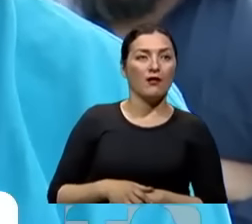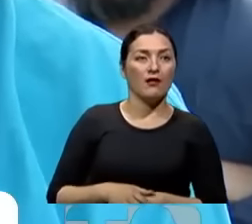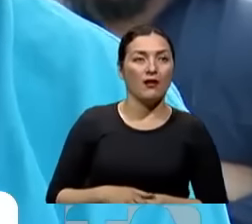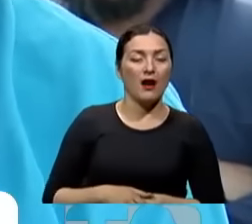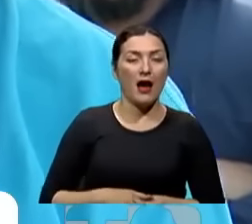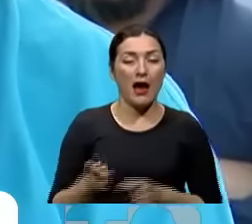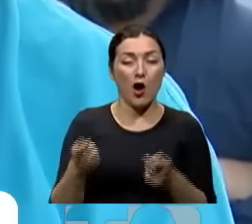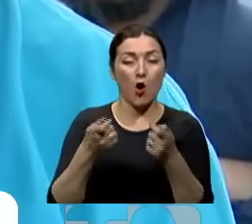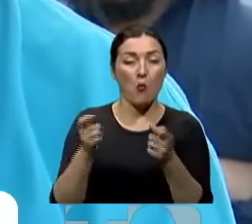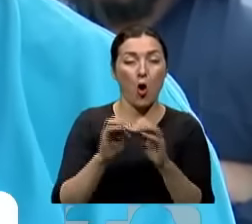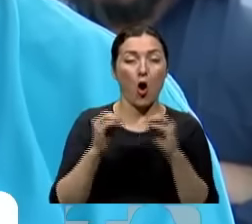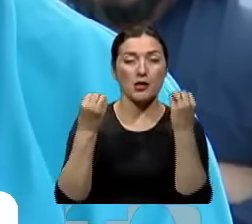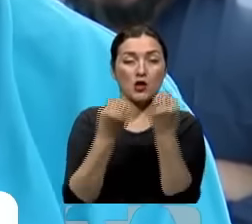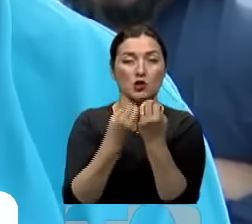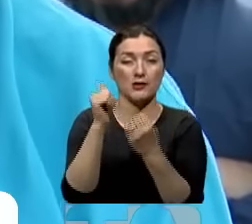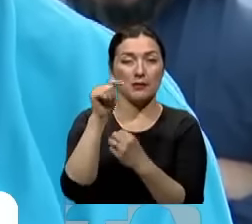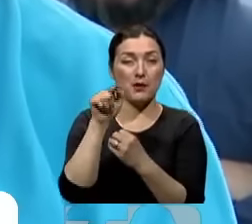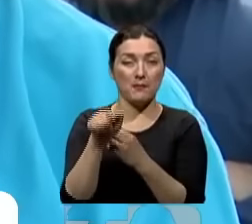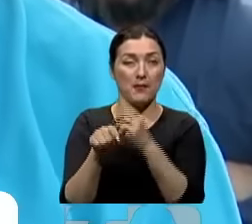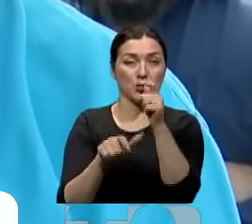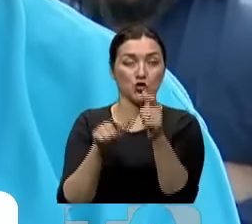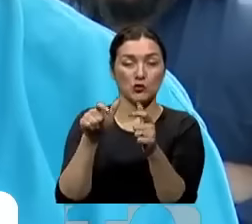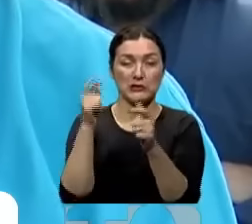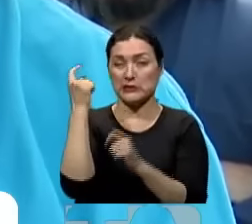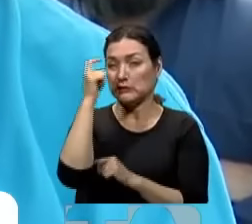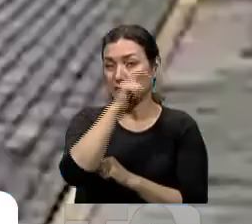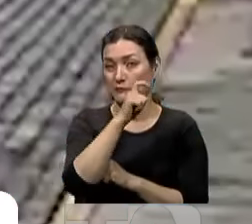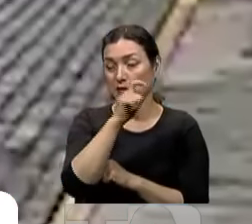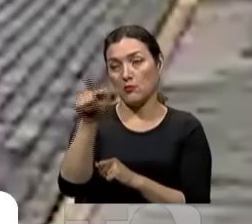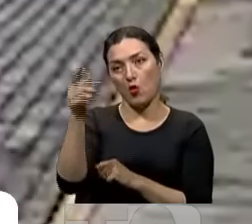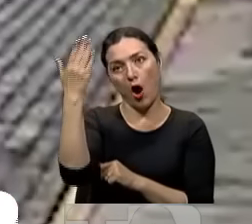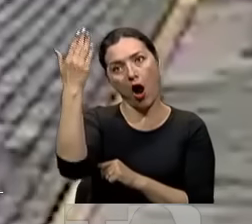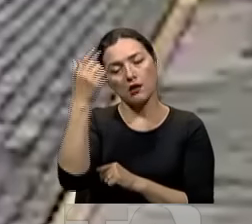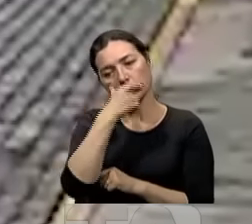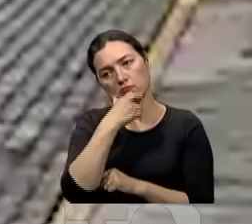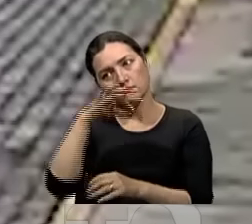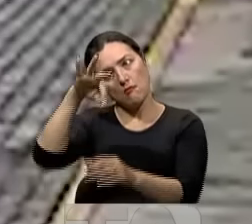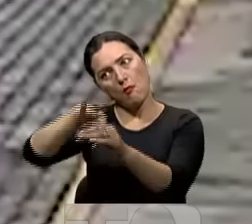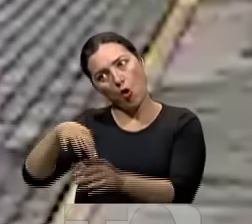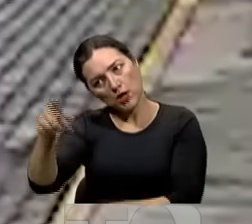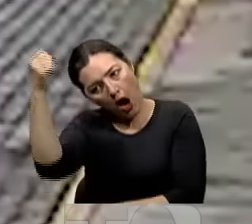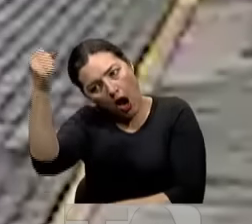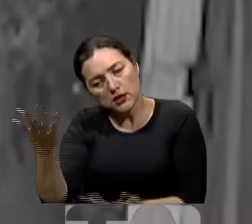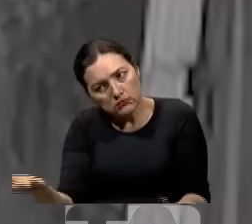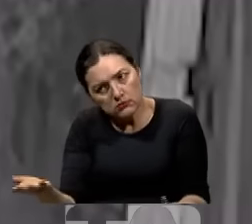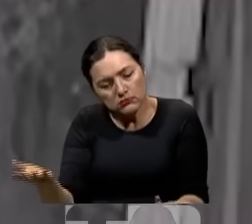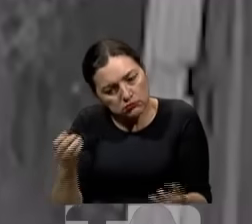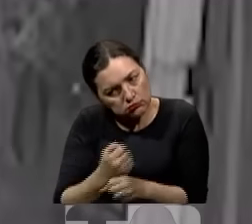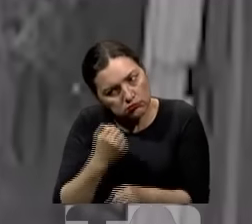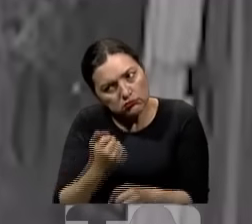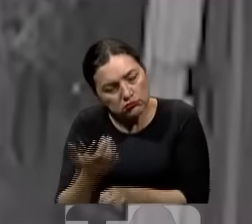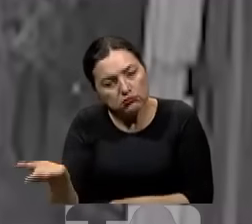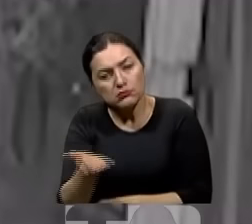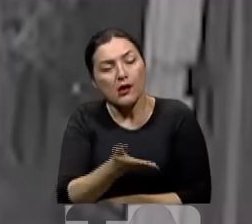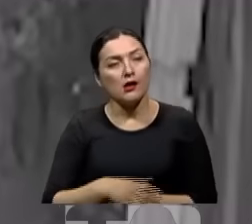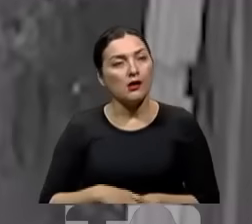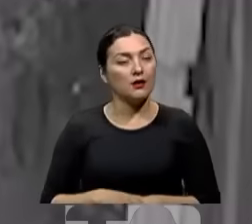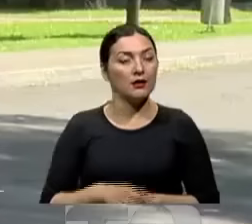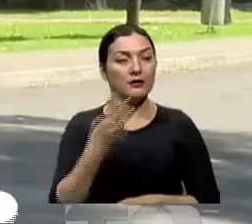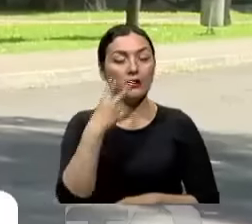de 10.000 personas es compleja, pero para eso le eligieron. Ante las denuncias ciudadanas y los eventos